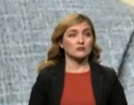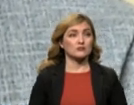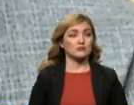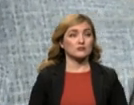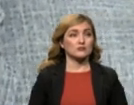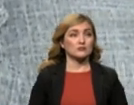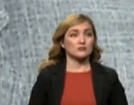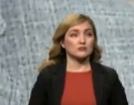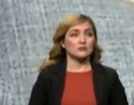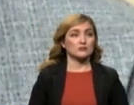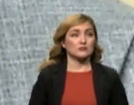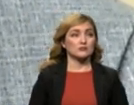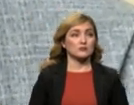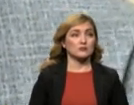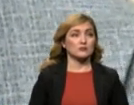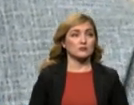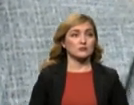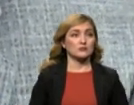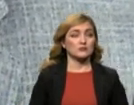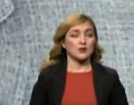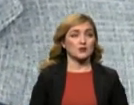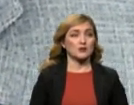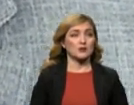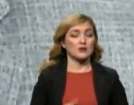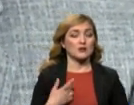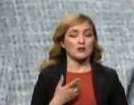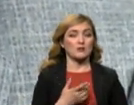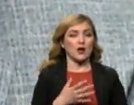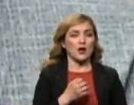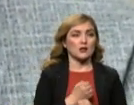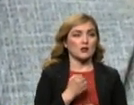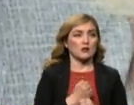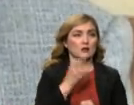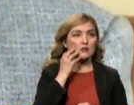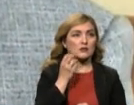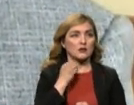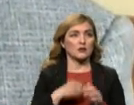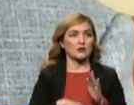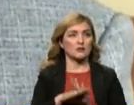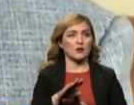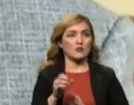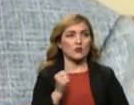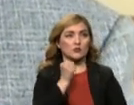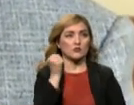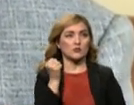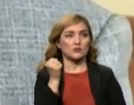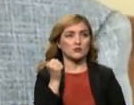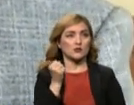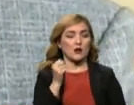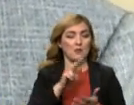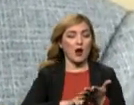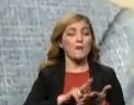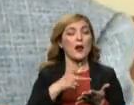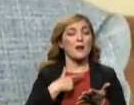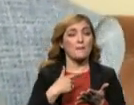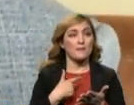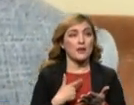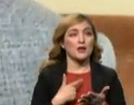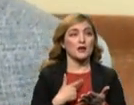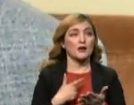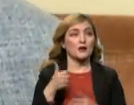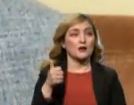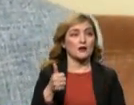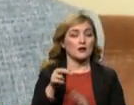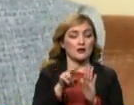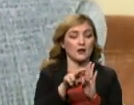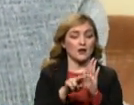hecho. Porque sean de hecho no quieren decir que sean menos que ni más que los de derecho. Para hacer la homologación que me pidieron los